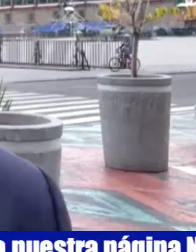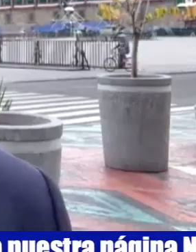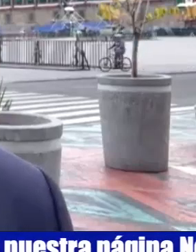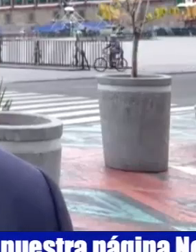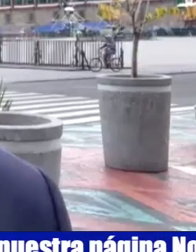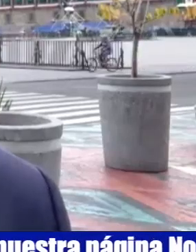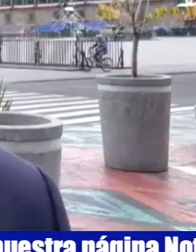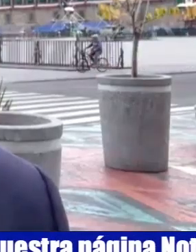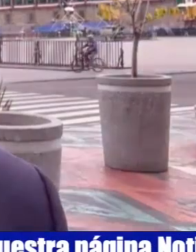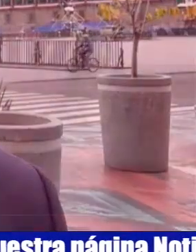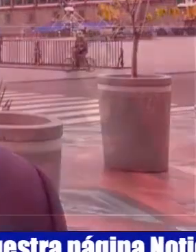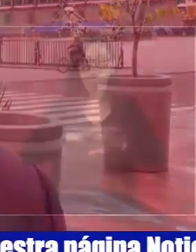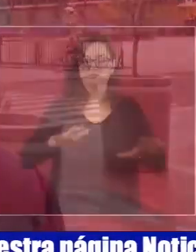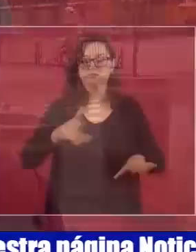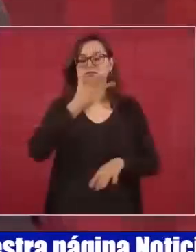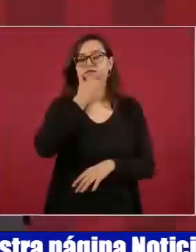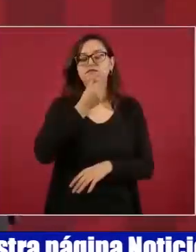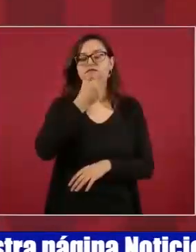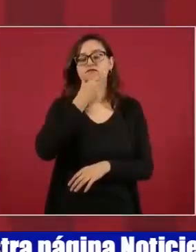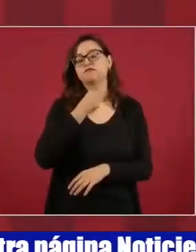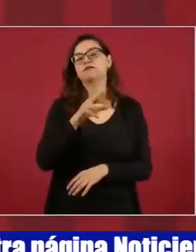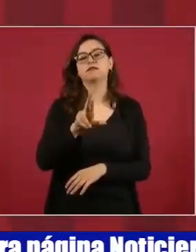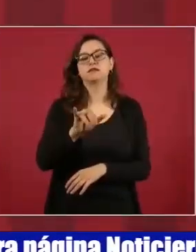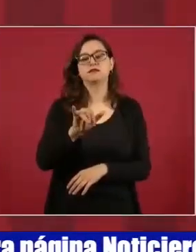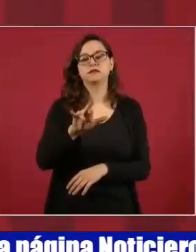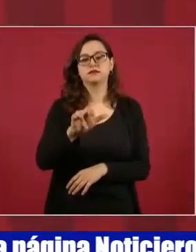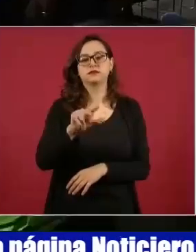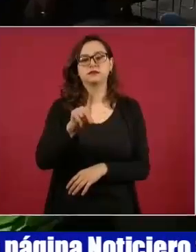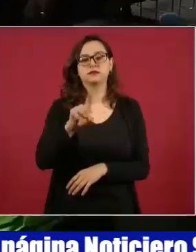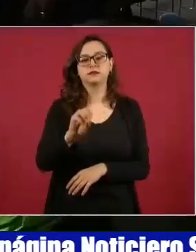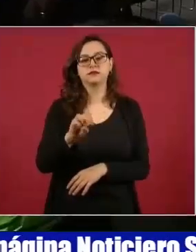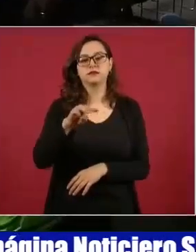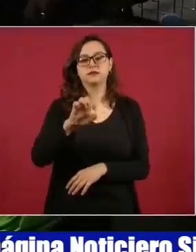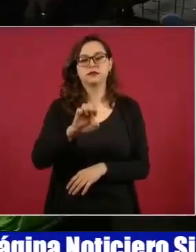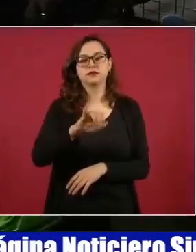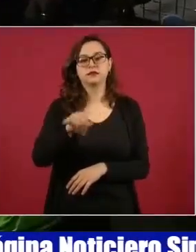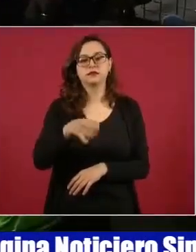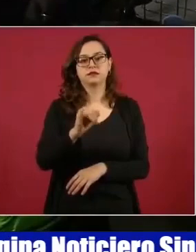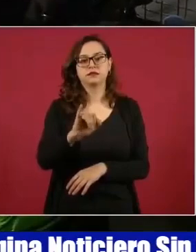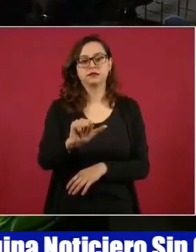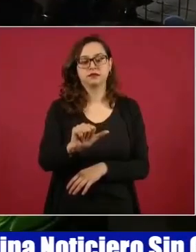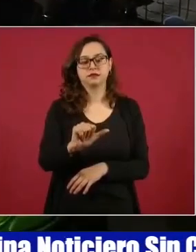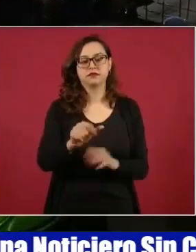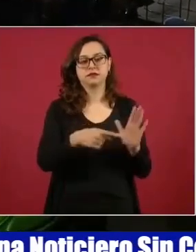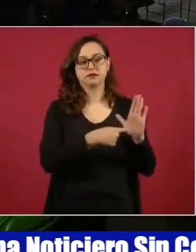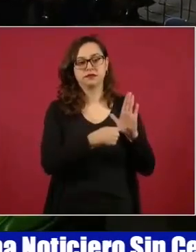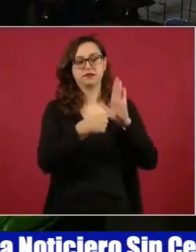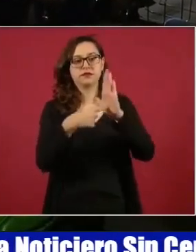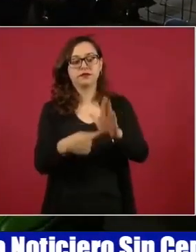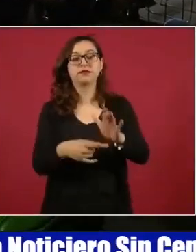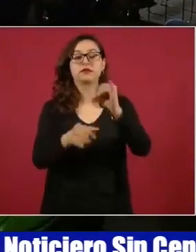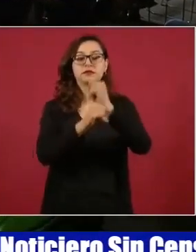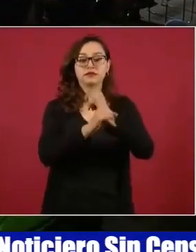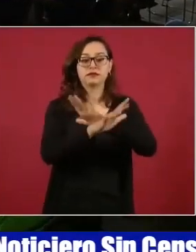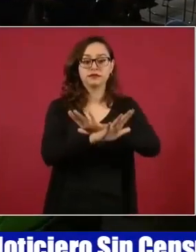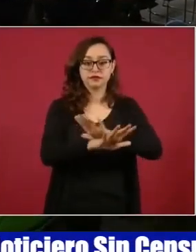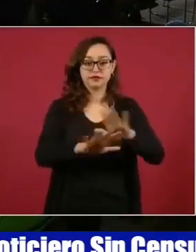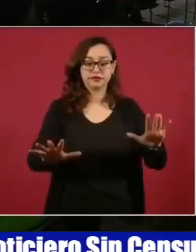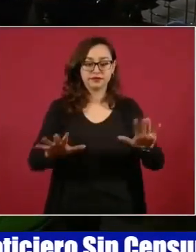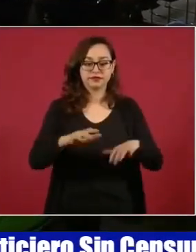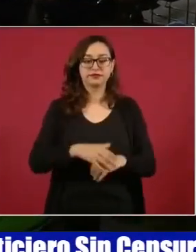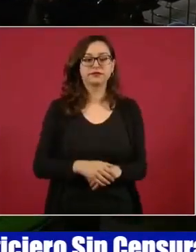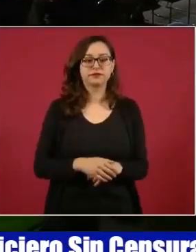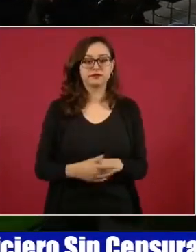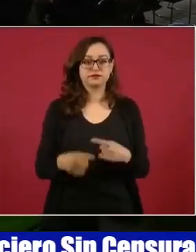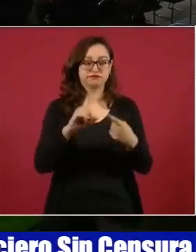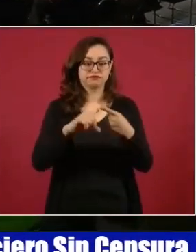Obrador, hoy en este día, señaló nuevamente a Felipe Calderón. Para aquellos panistas que